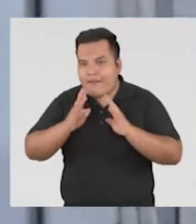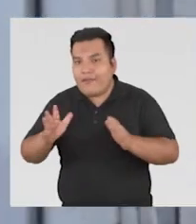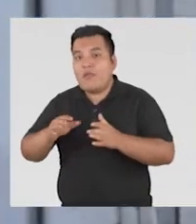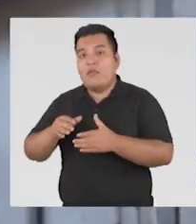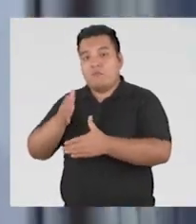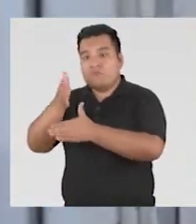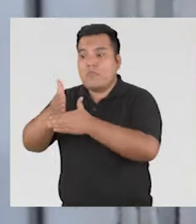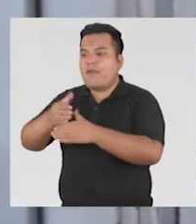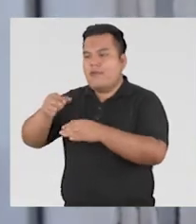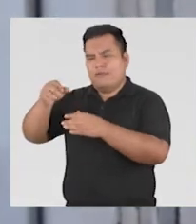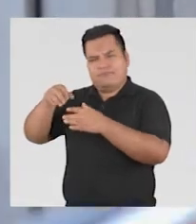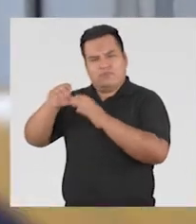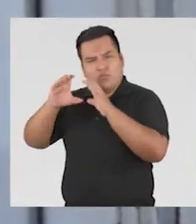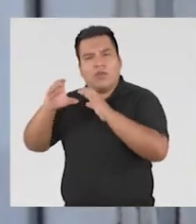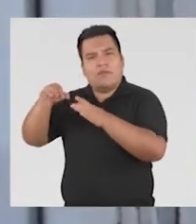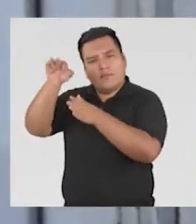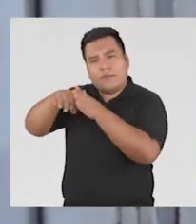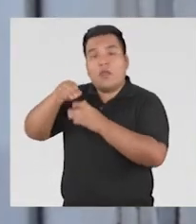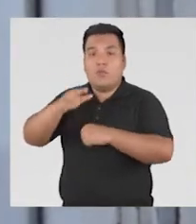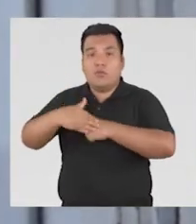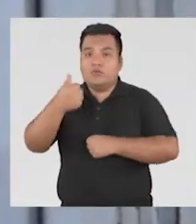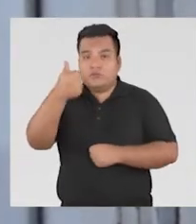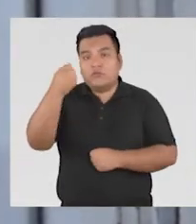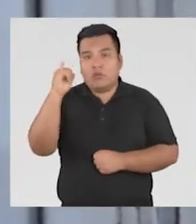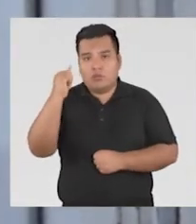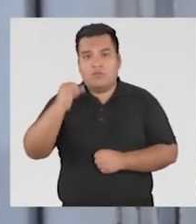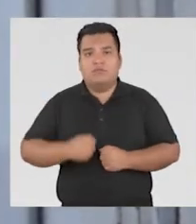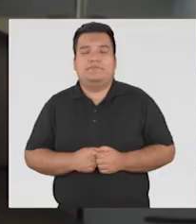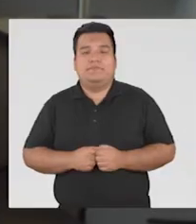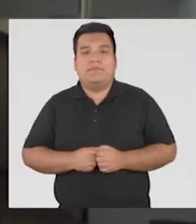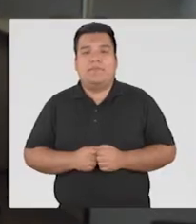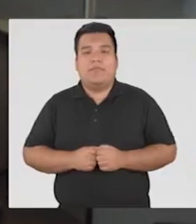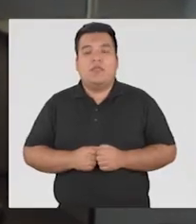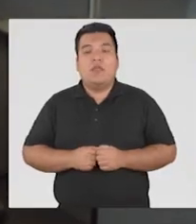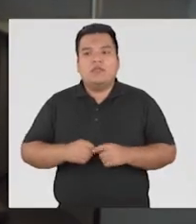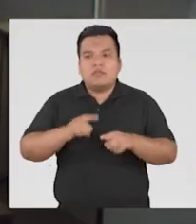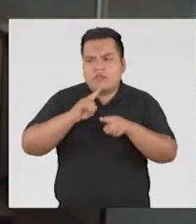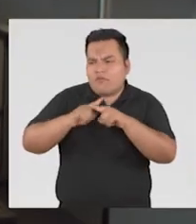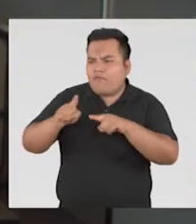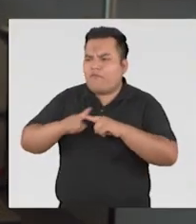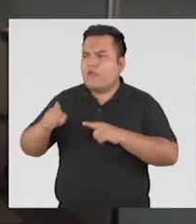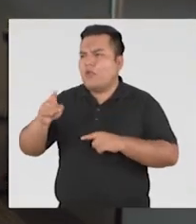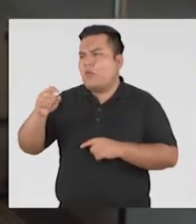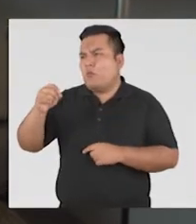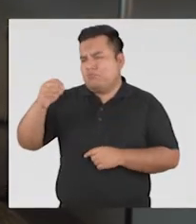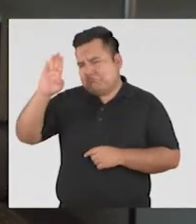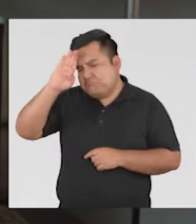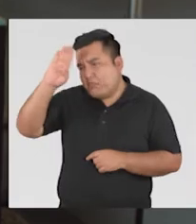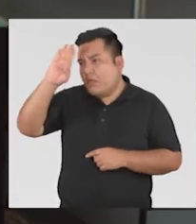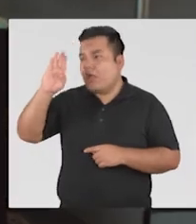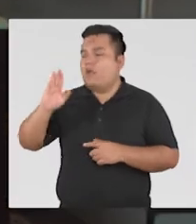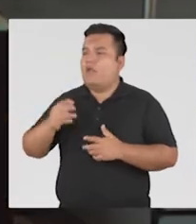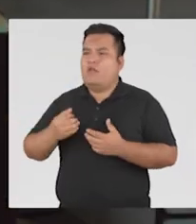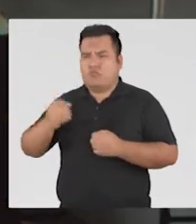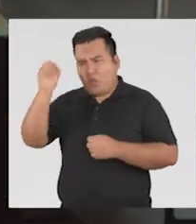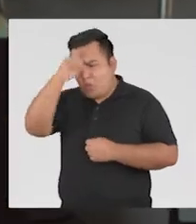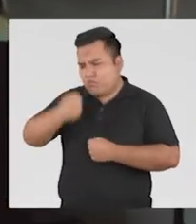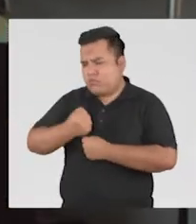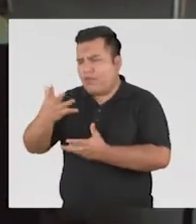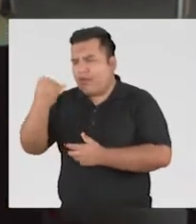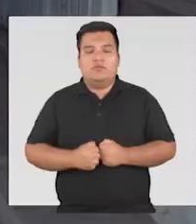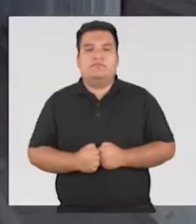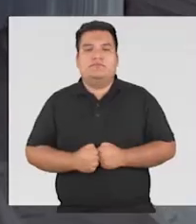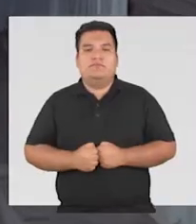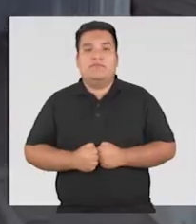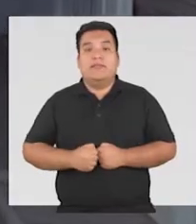Llegó el momento de participar, cuidarnos y votar el próximo 6 de junio. Chivite, el lugar en donde Katy ve que no tiene forma de pensar